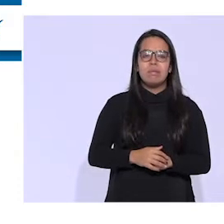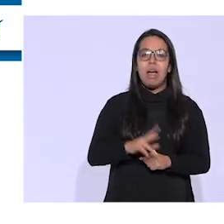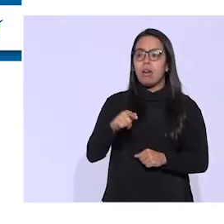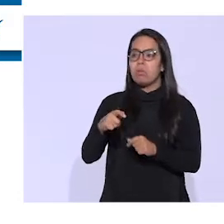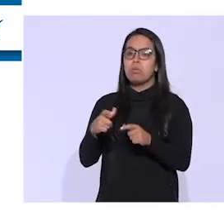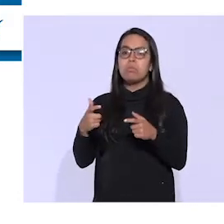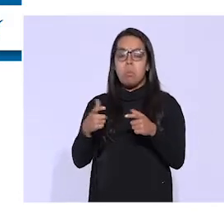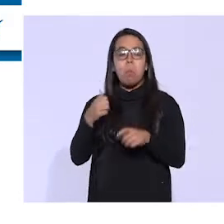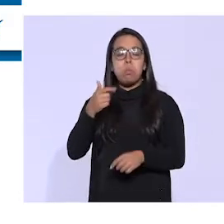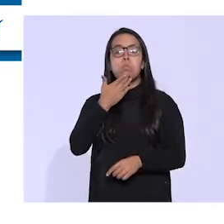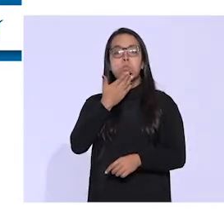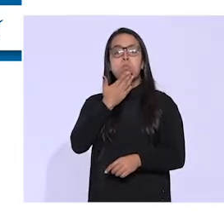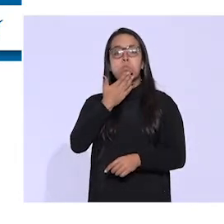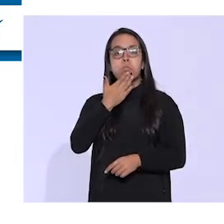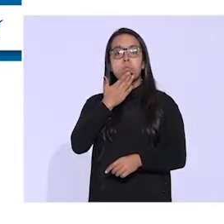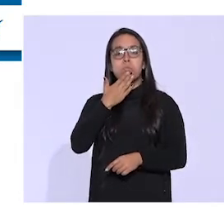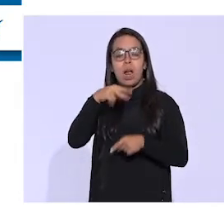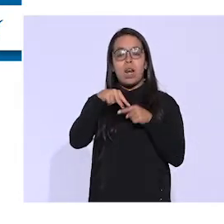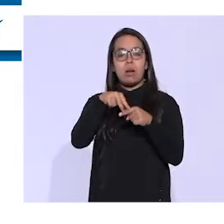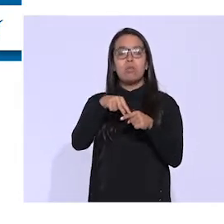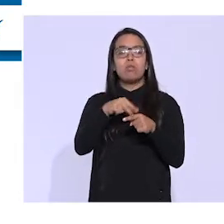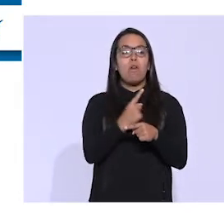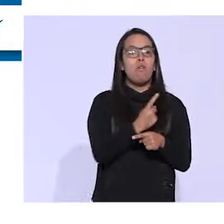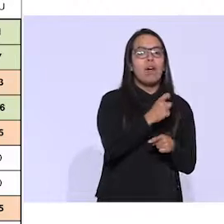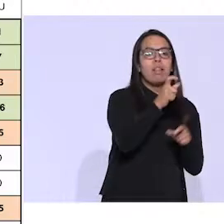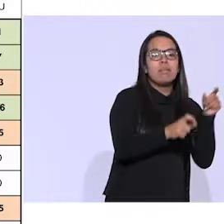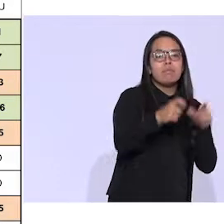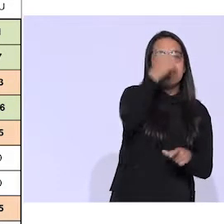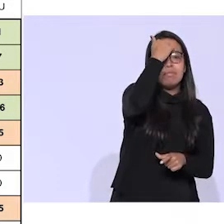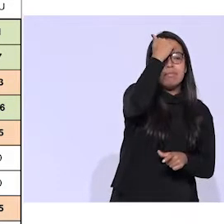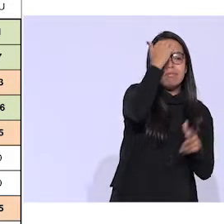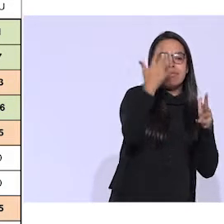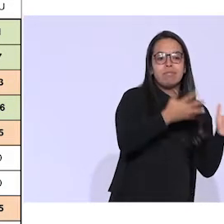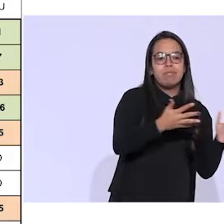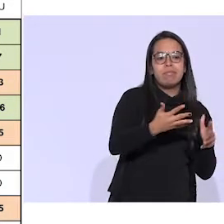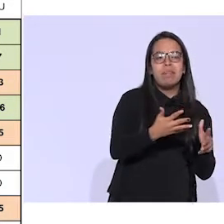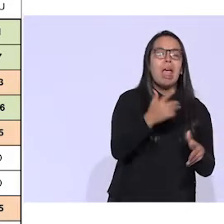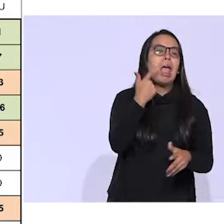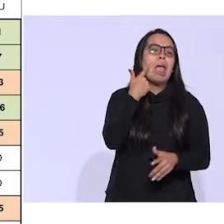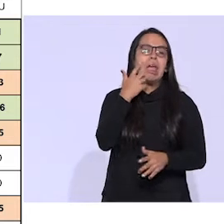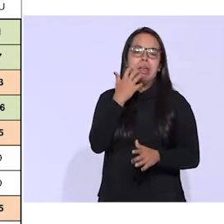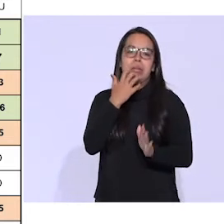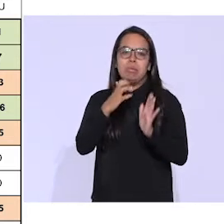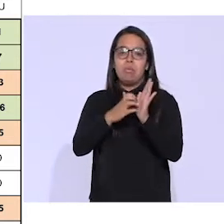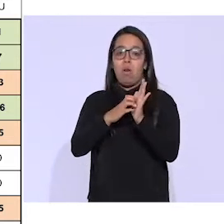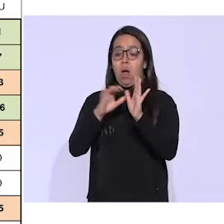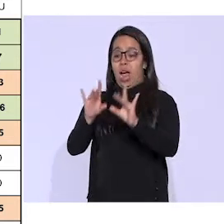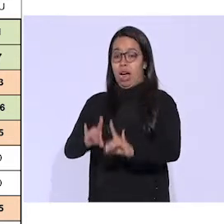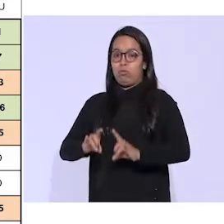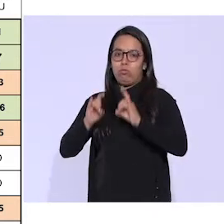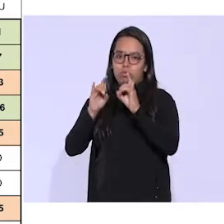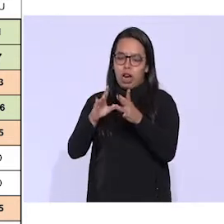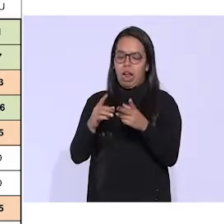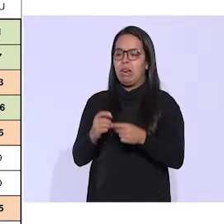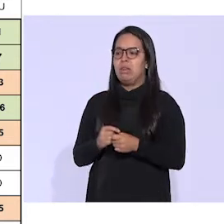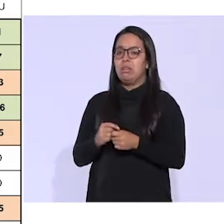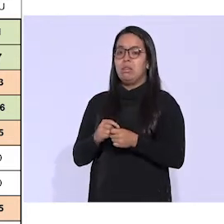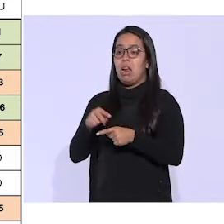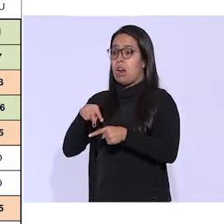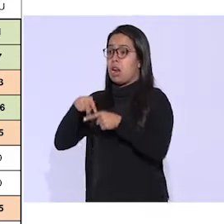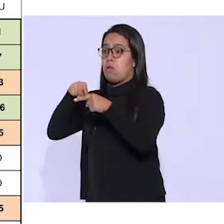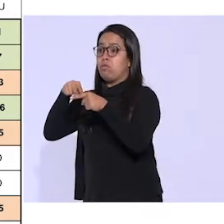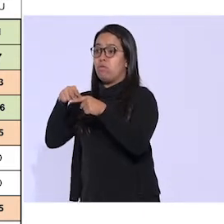Nos vamos a la última y a la penúltima fila. Fijaos. En Australia no es un problema falta de recursos, pero sí lo